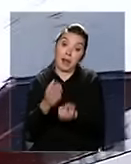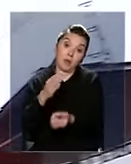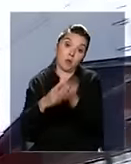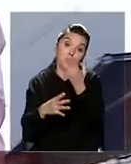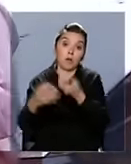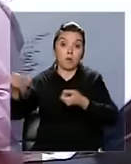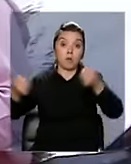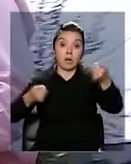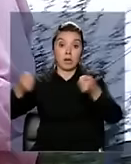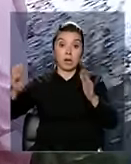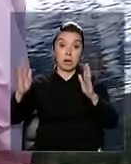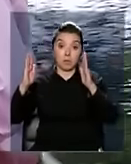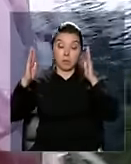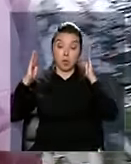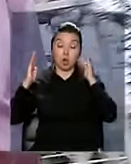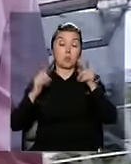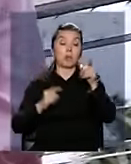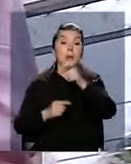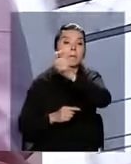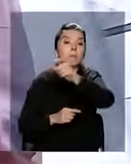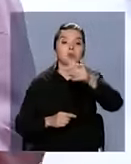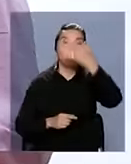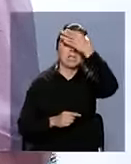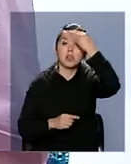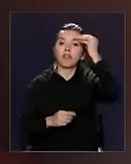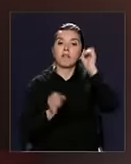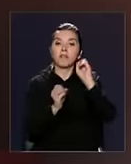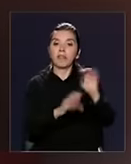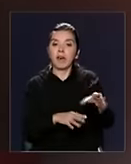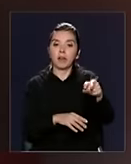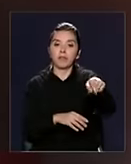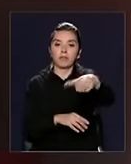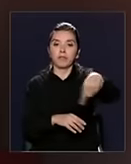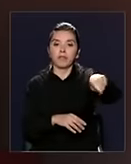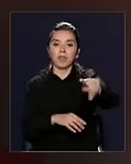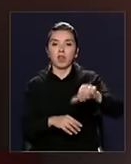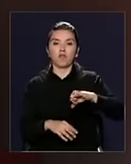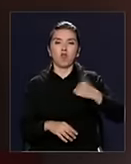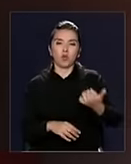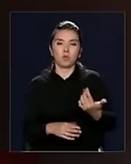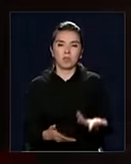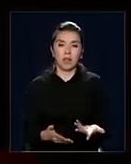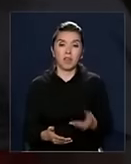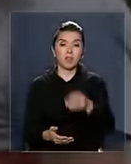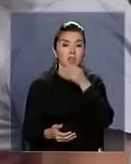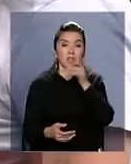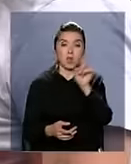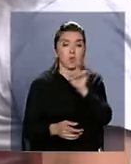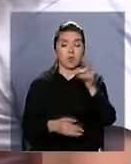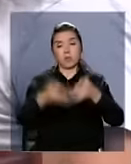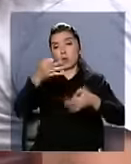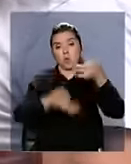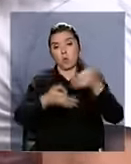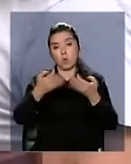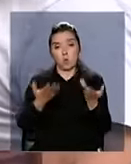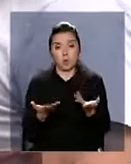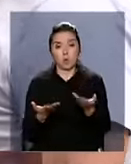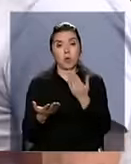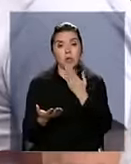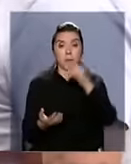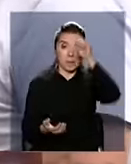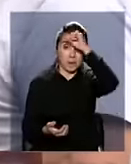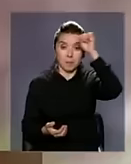tras ser simplemente olvidados tras el noble gesto de ir en ayuda de los damnificados. Denuncian un trato injusto, al igual que una bombera